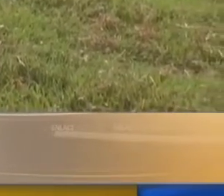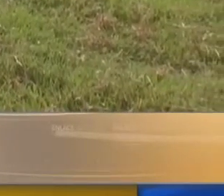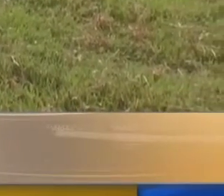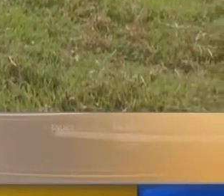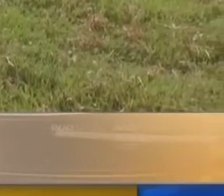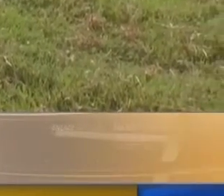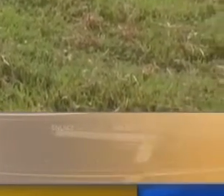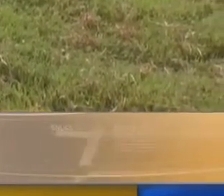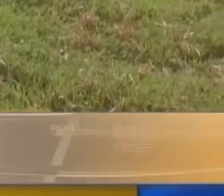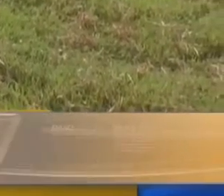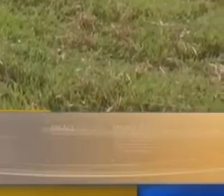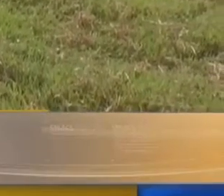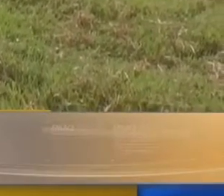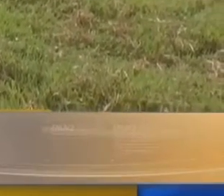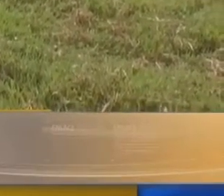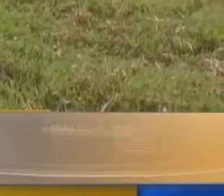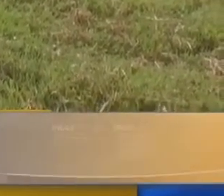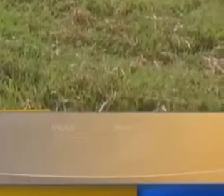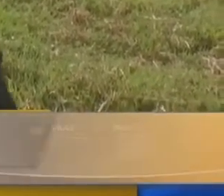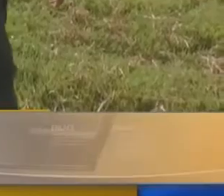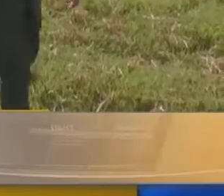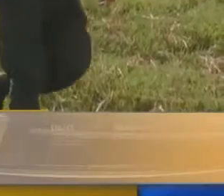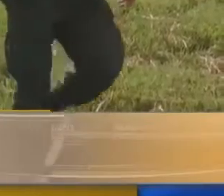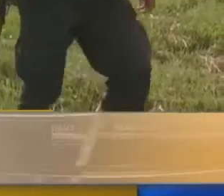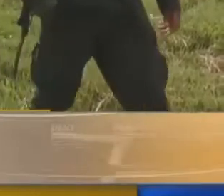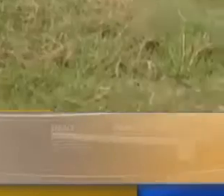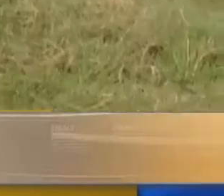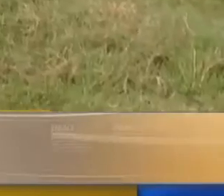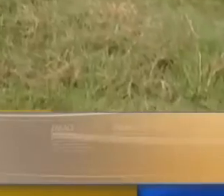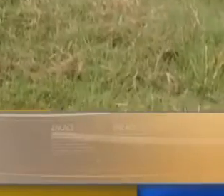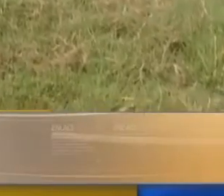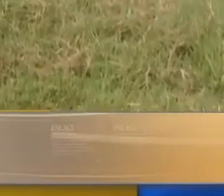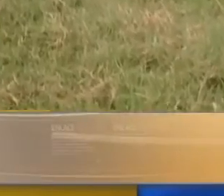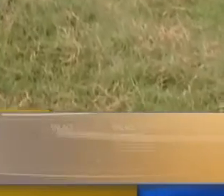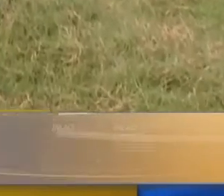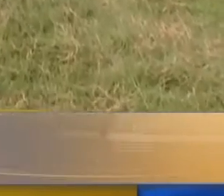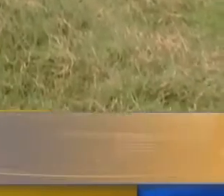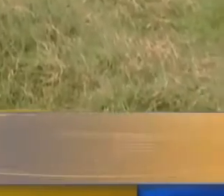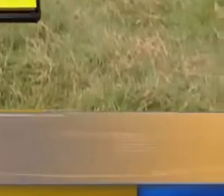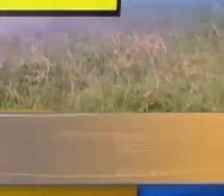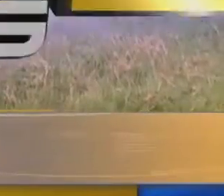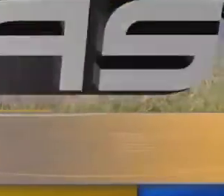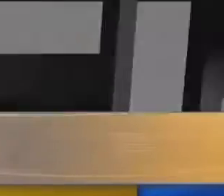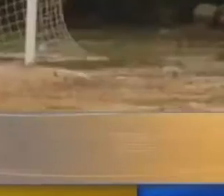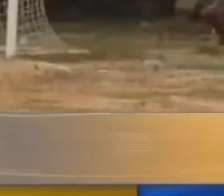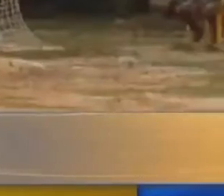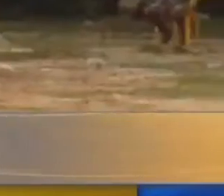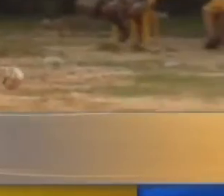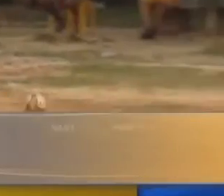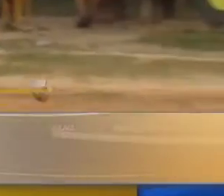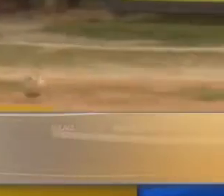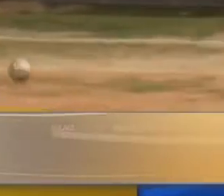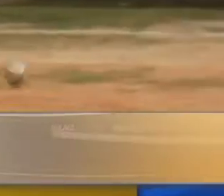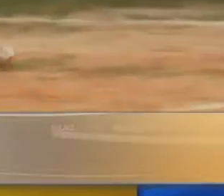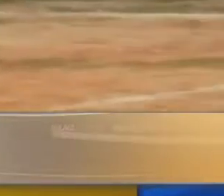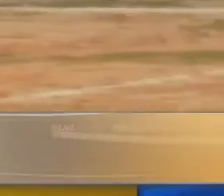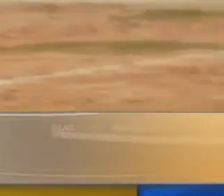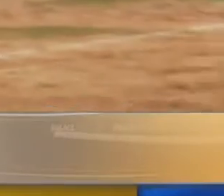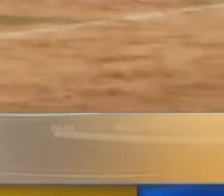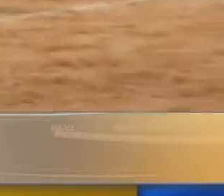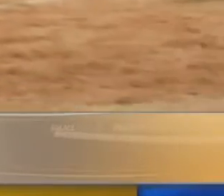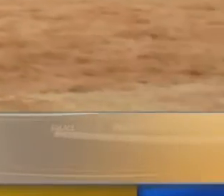de puma en zona rural de Puerto Parra, Santander. Director de la entidad habla en esta emisión sobre la búsqueda. En los deportes, ya